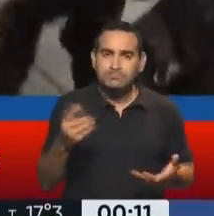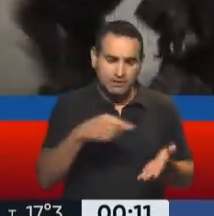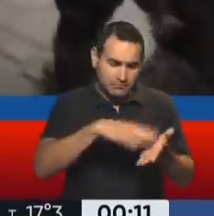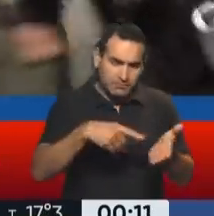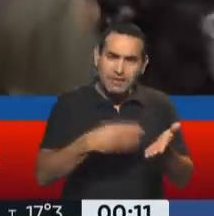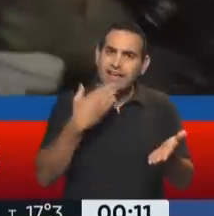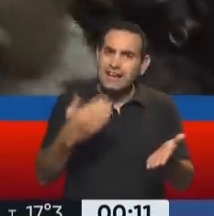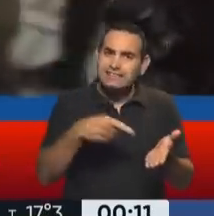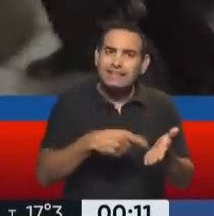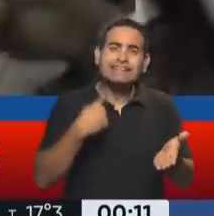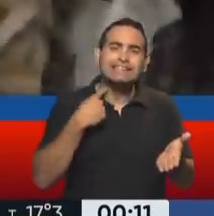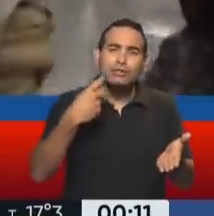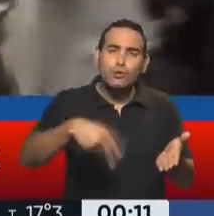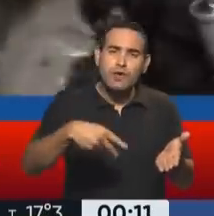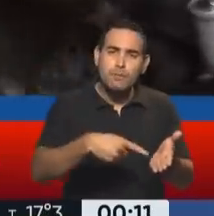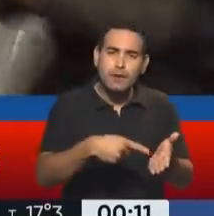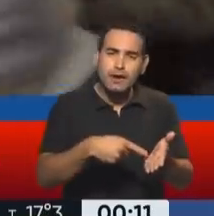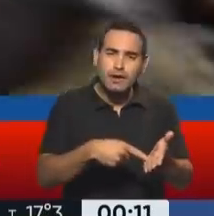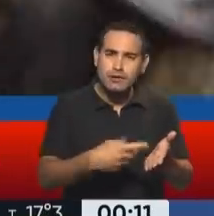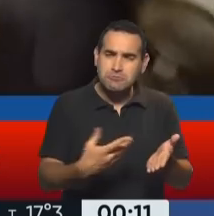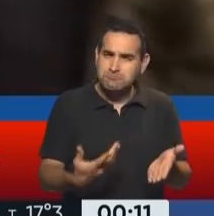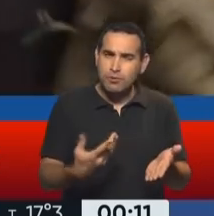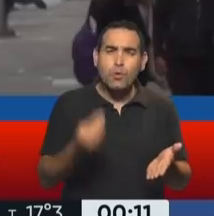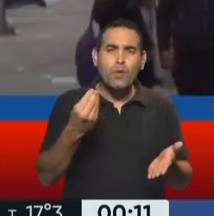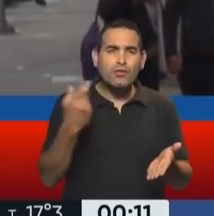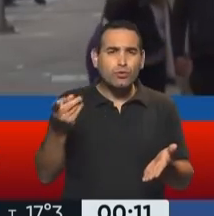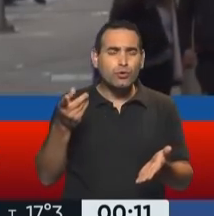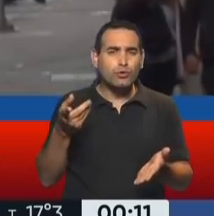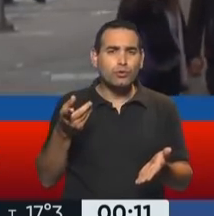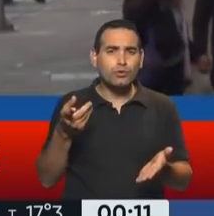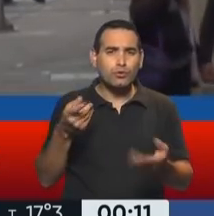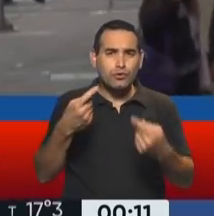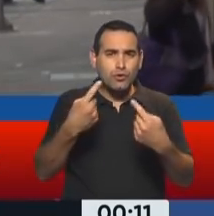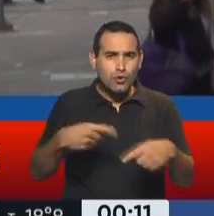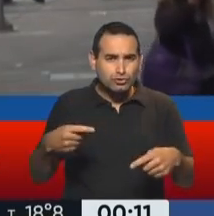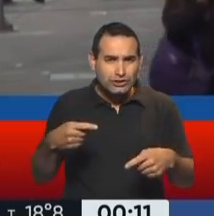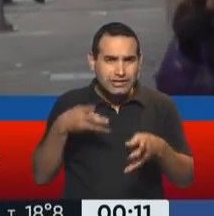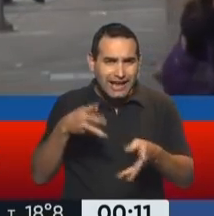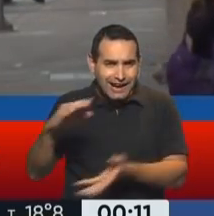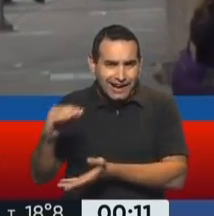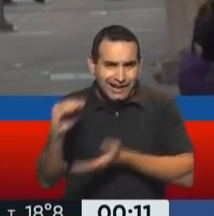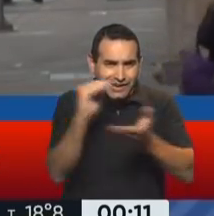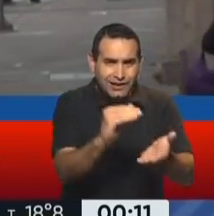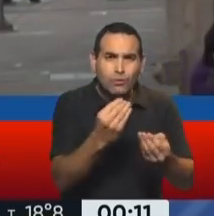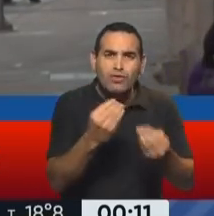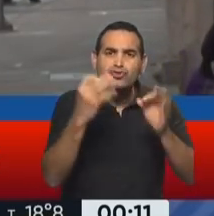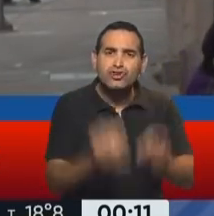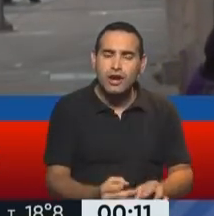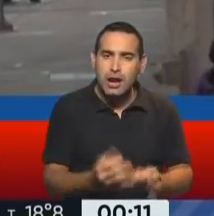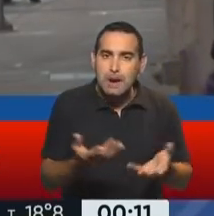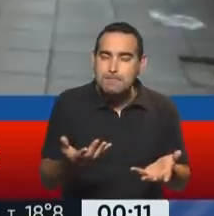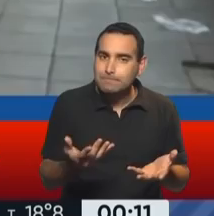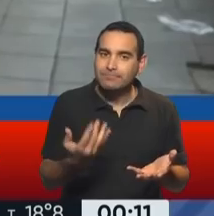se hace el 13 de noviembre. ¿En qué momento habrán llegado esos pertrechos, ¿no? Hay que verificar,